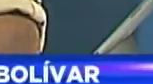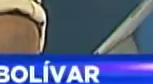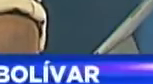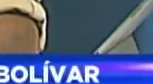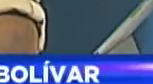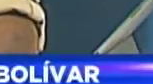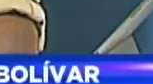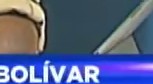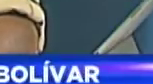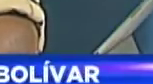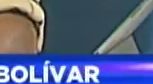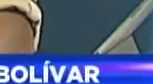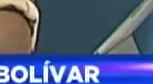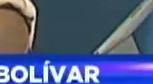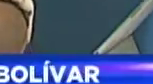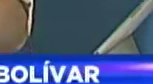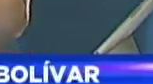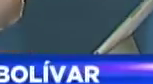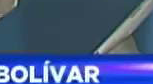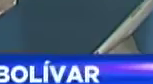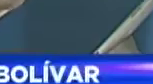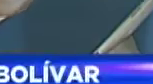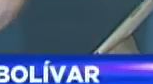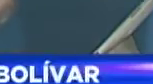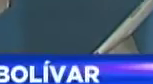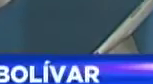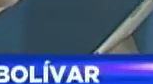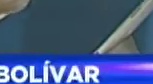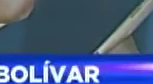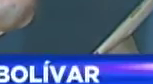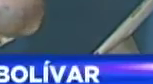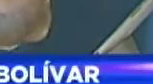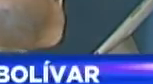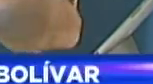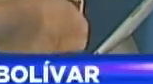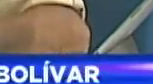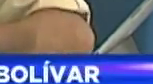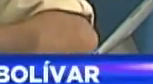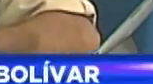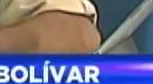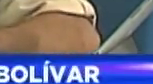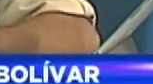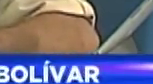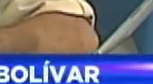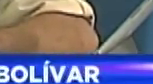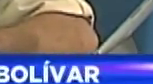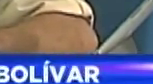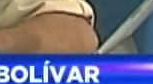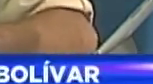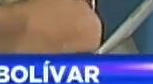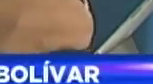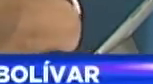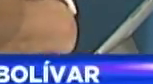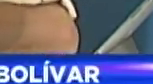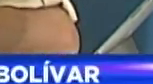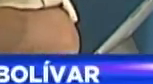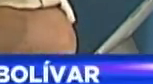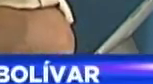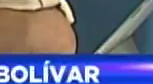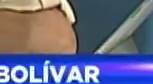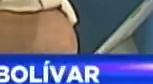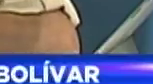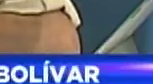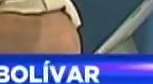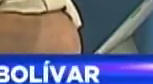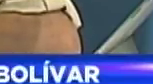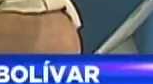niveles que no obedecen a ninguna norma ni a ninguna ley económica, ni siquiera a las leyes derivadas del pensamiento